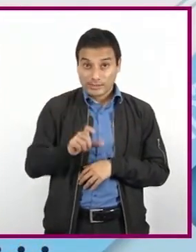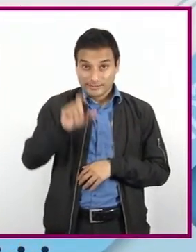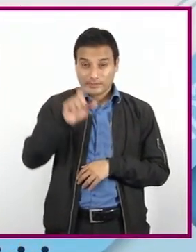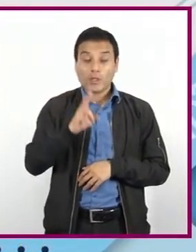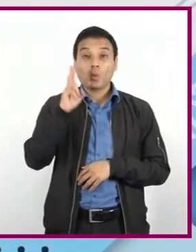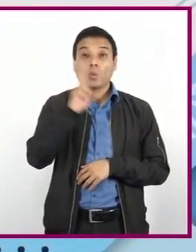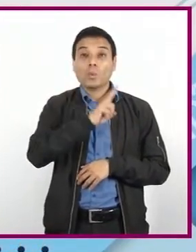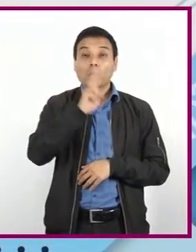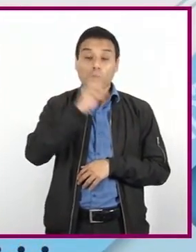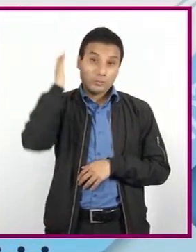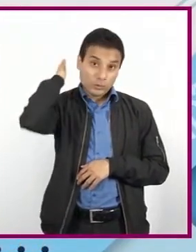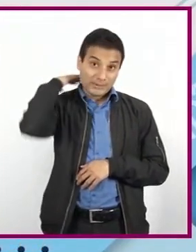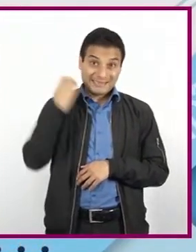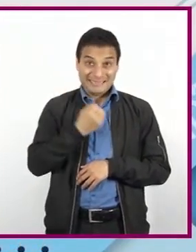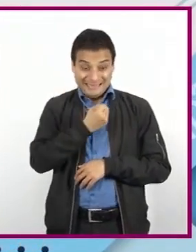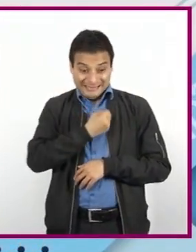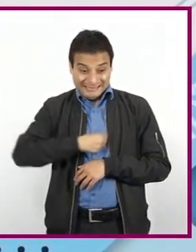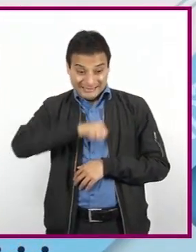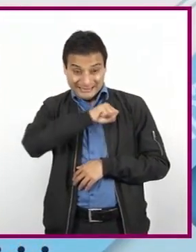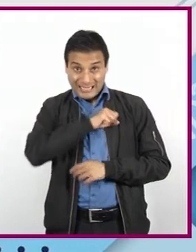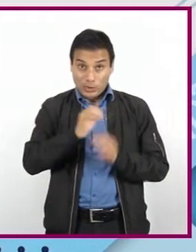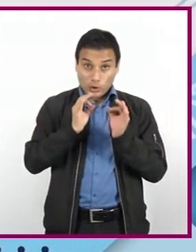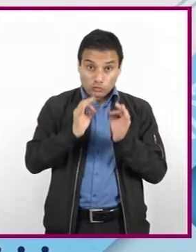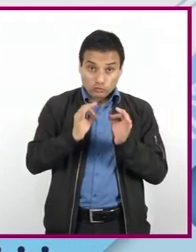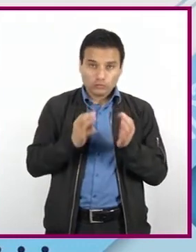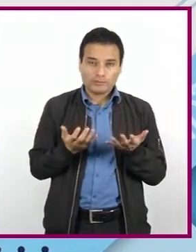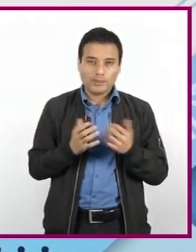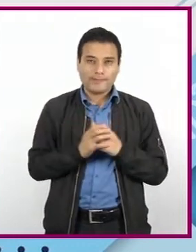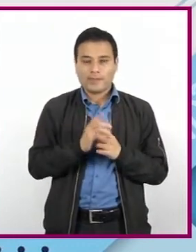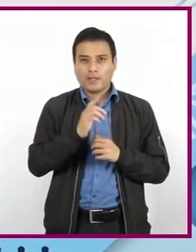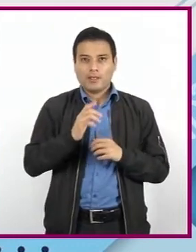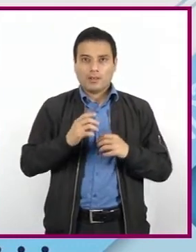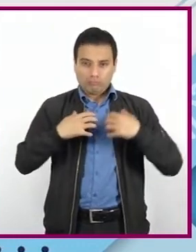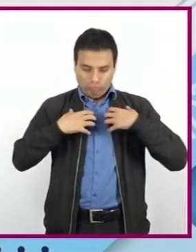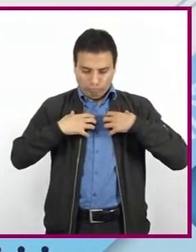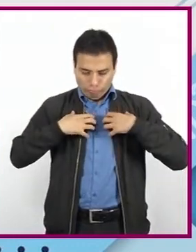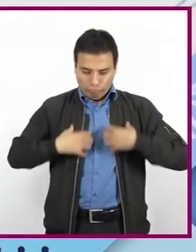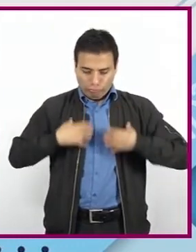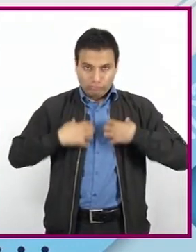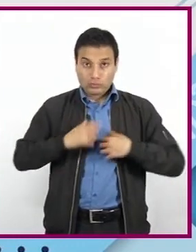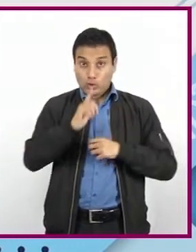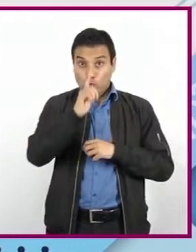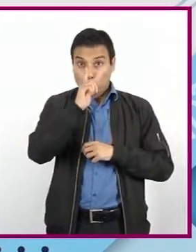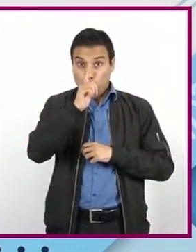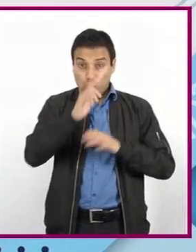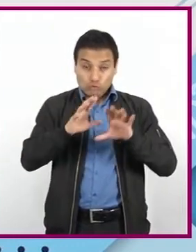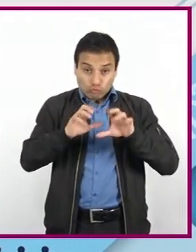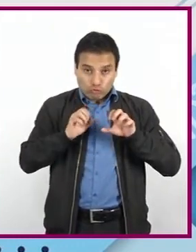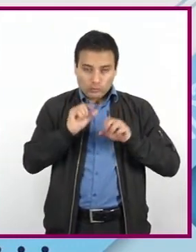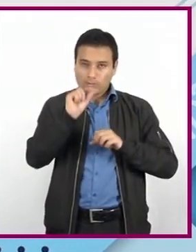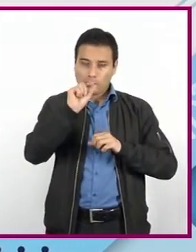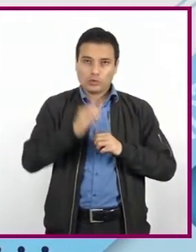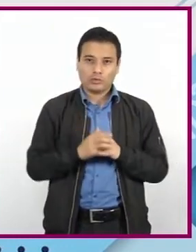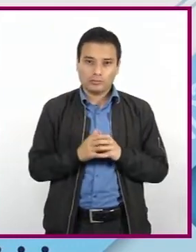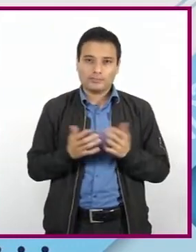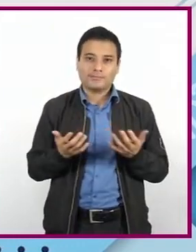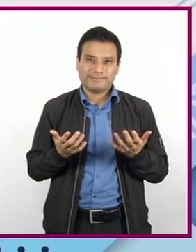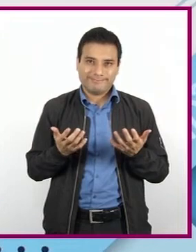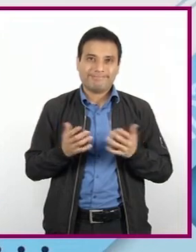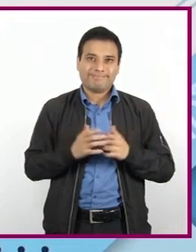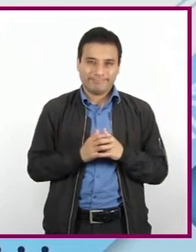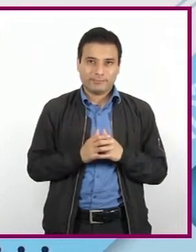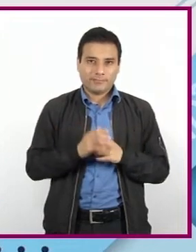pulmones sanos, muy poca radiación es absorbida por los tejidos. Por lo tanto, mayor cantidad de